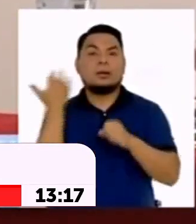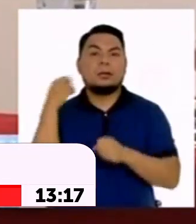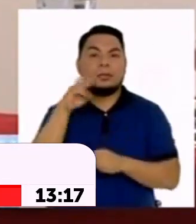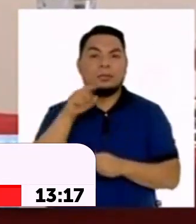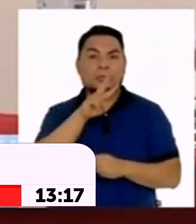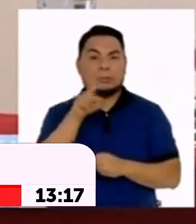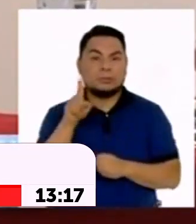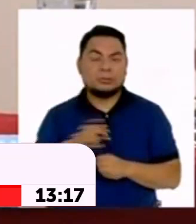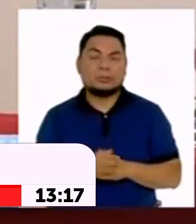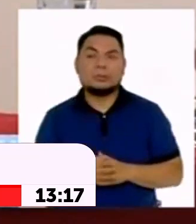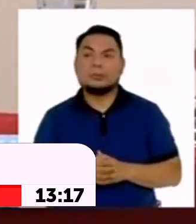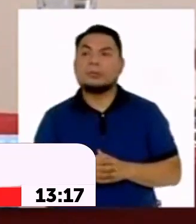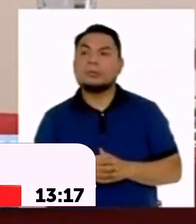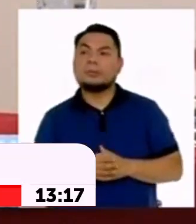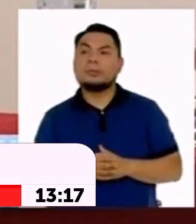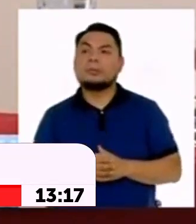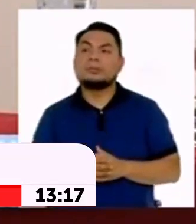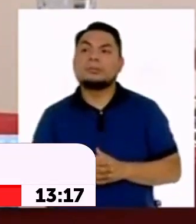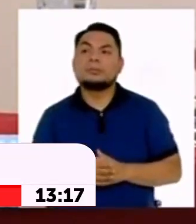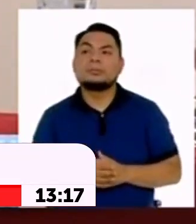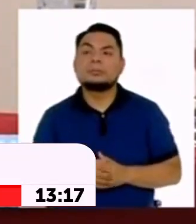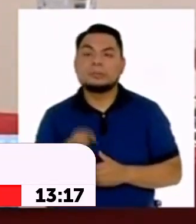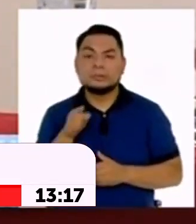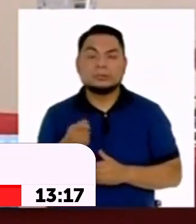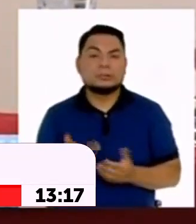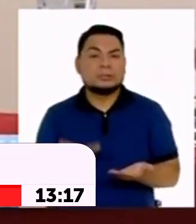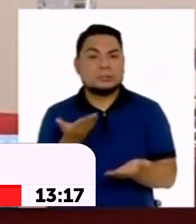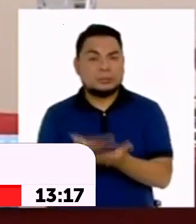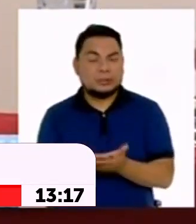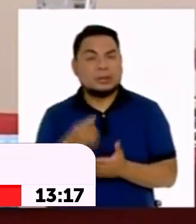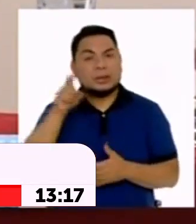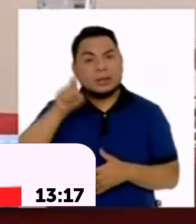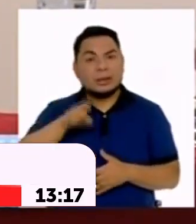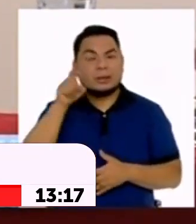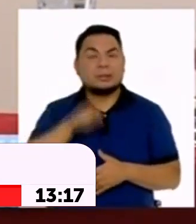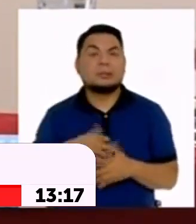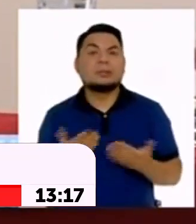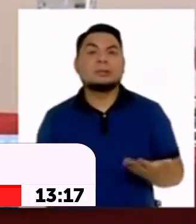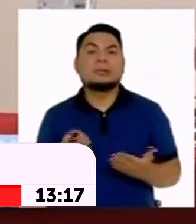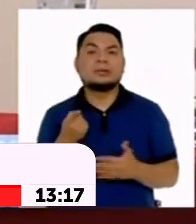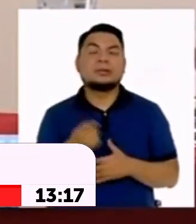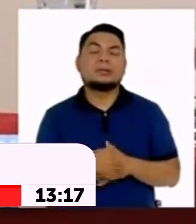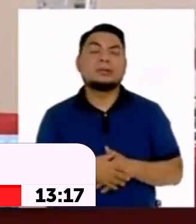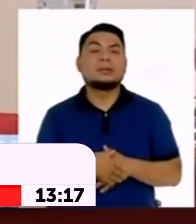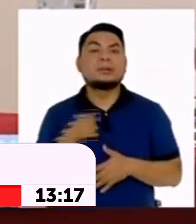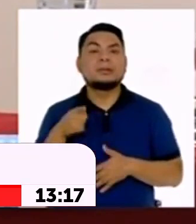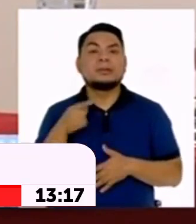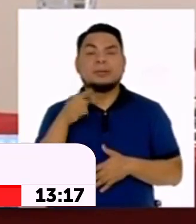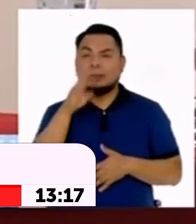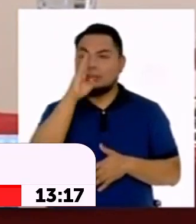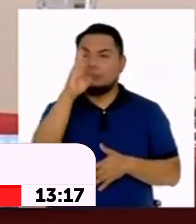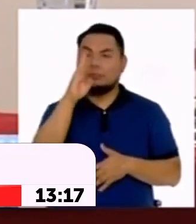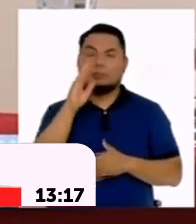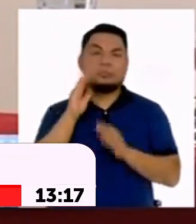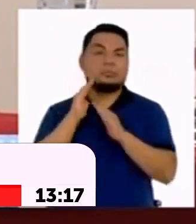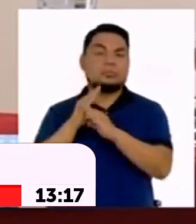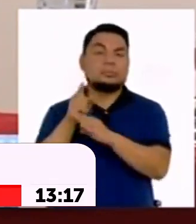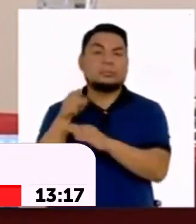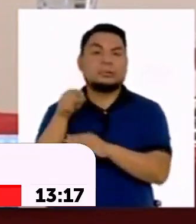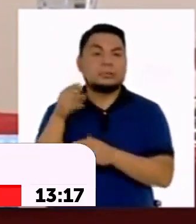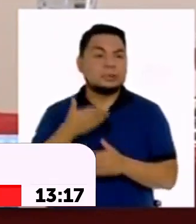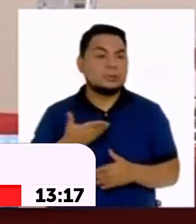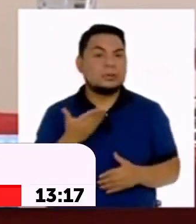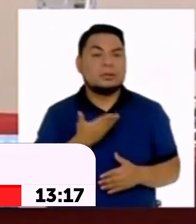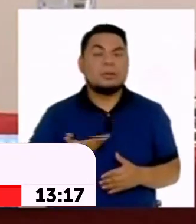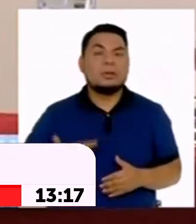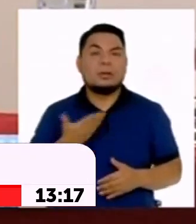2021, donde se establece la necesidad de que se restrinja durante este